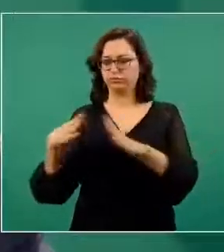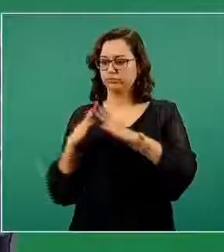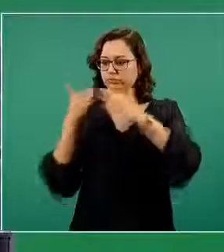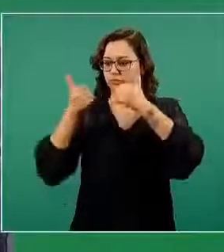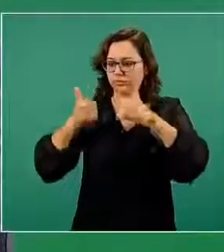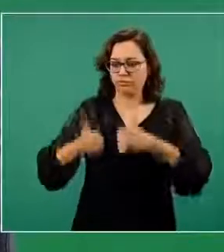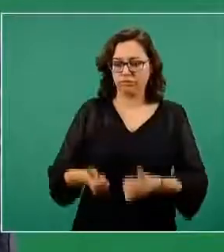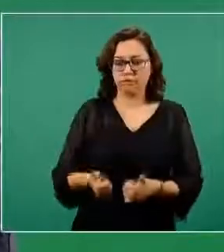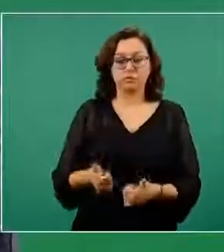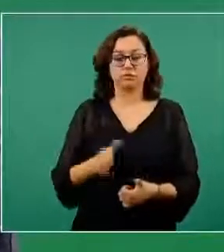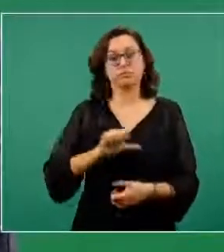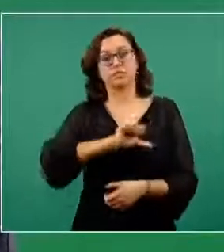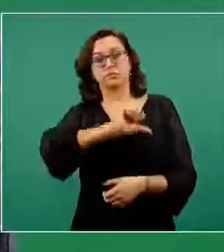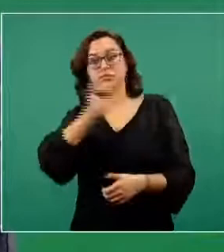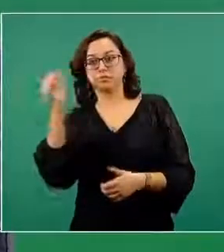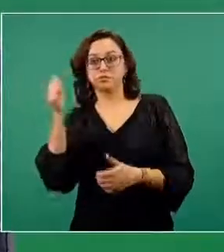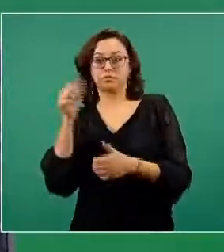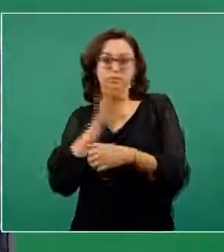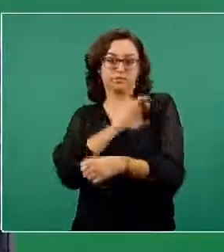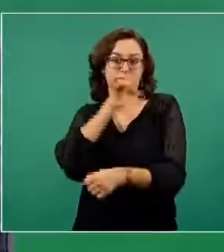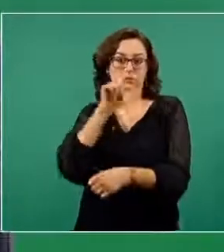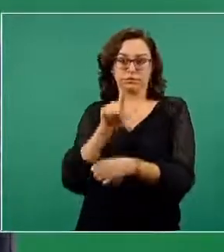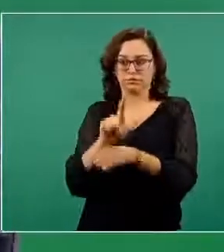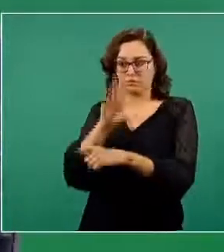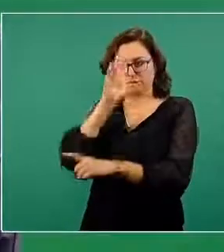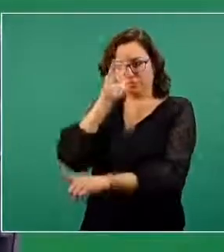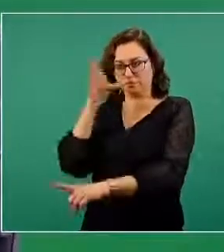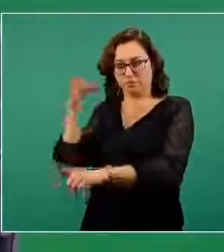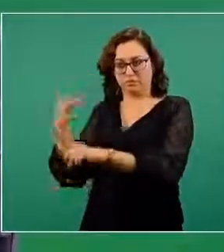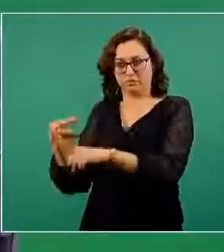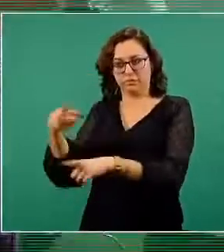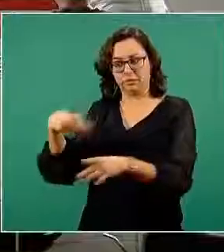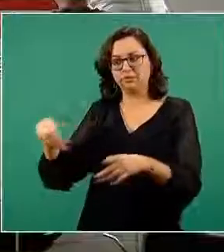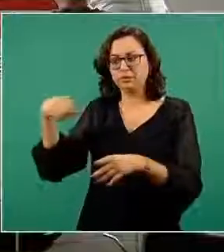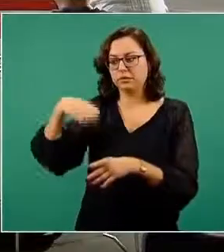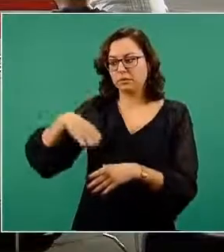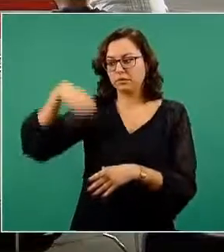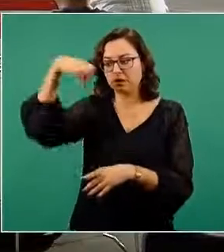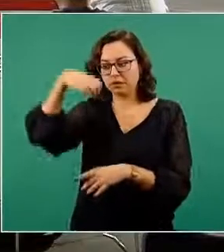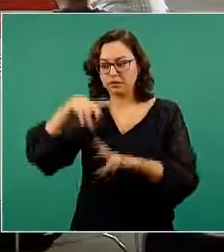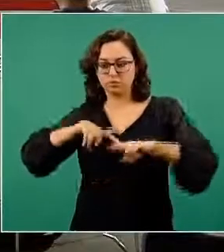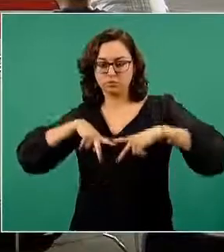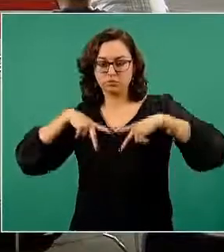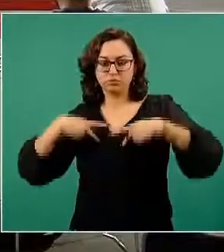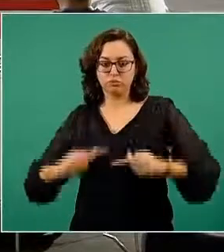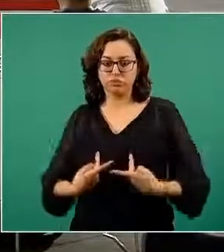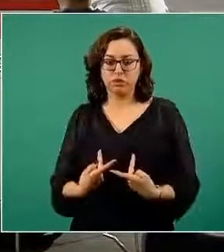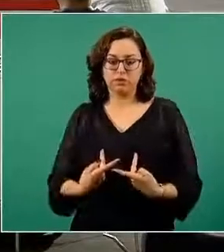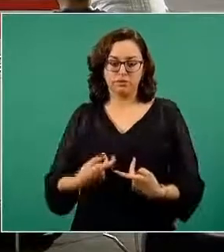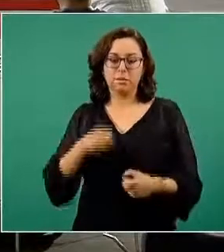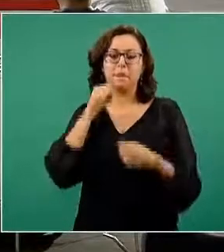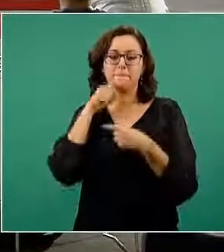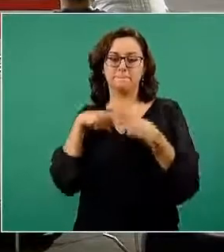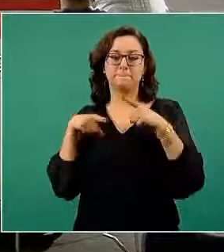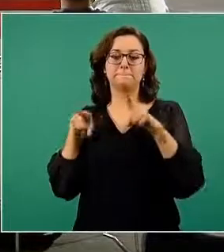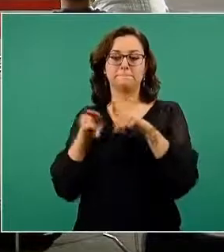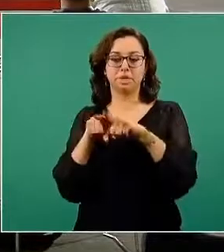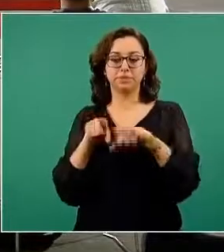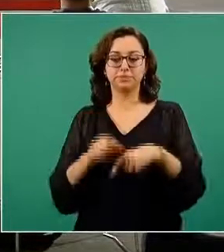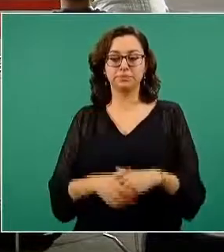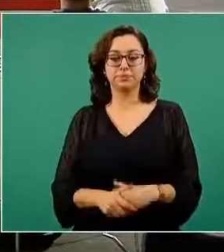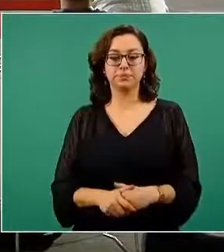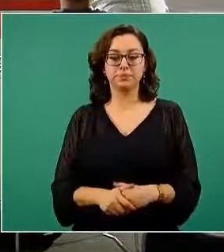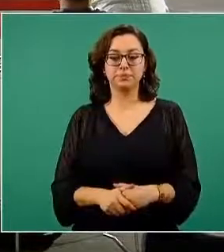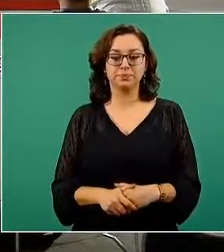las personas que tienen alguna condición de edad o salud que las hace muy vulnerables.